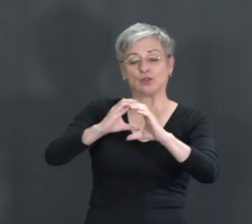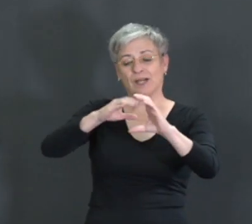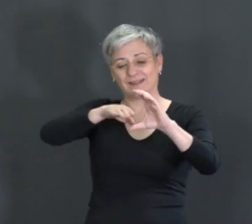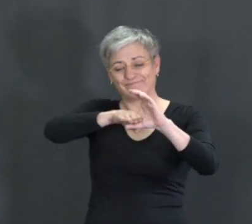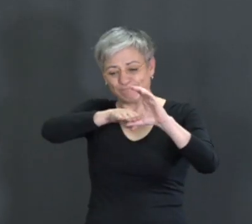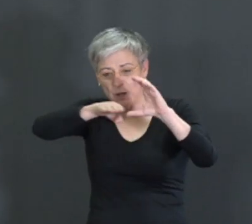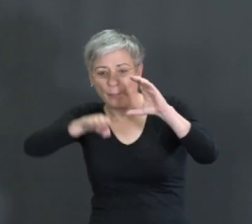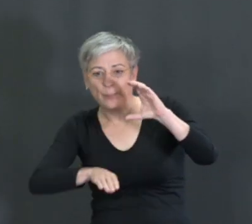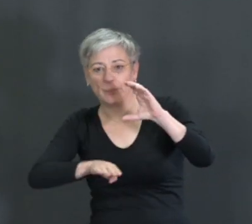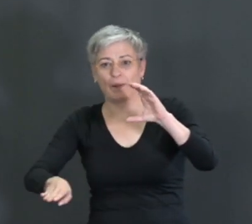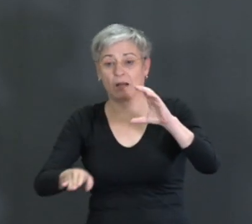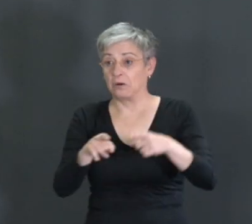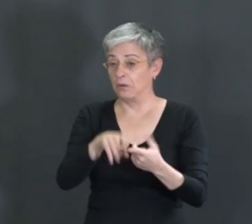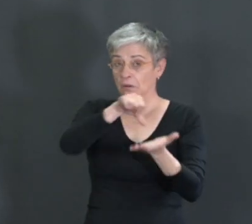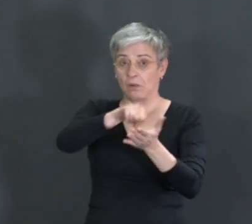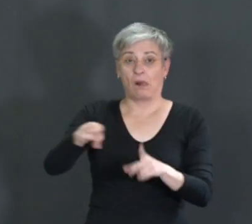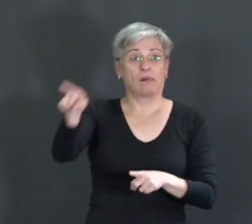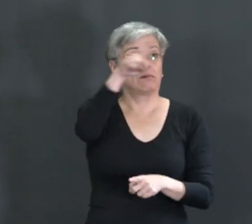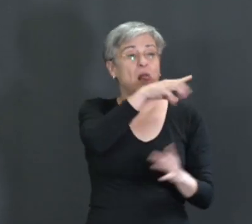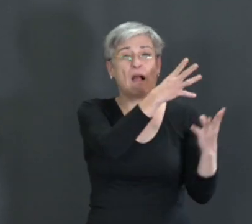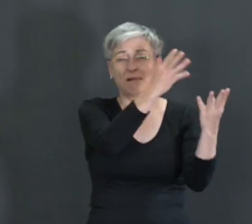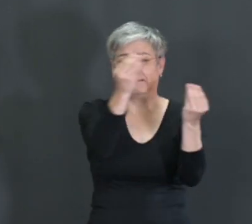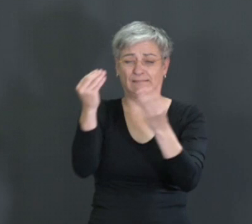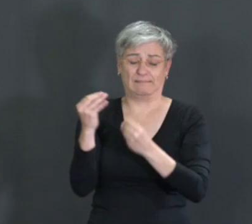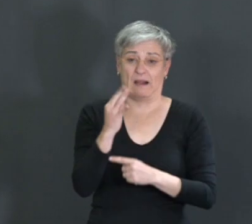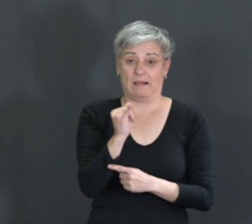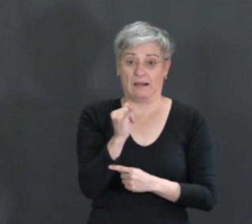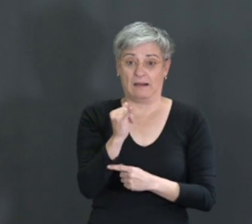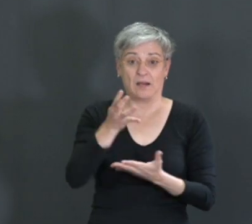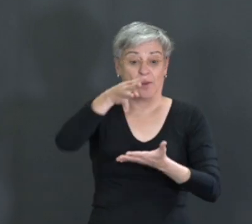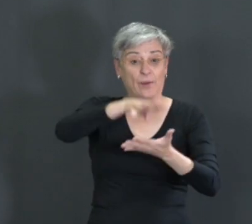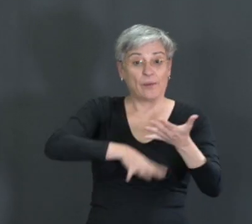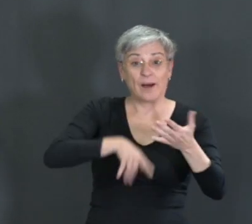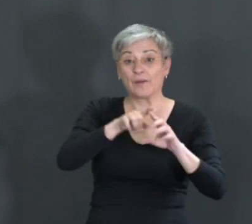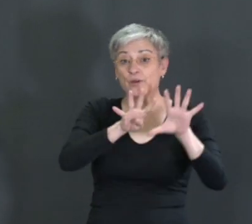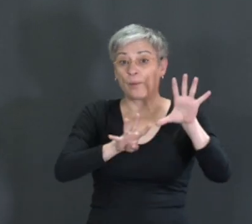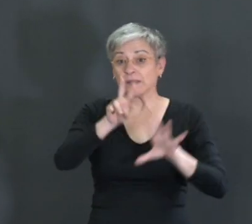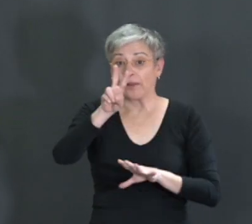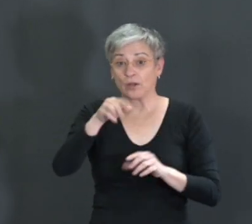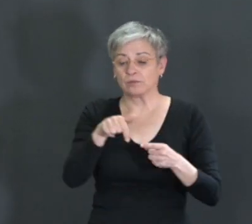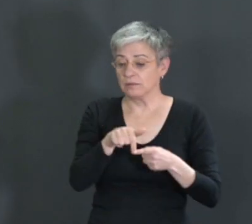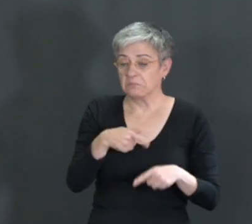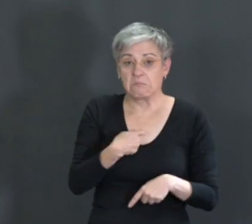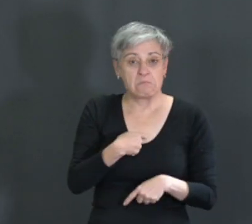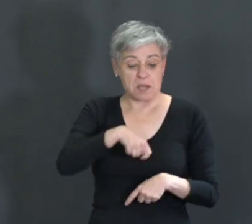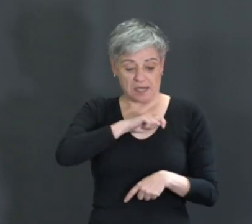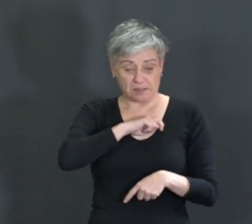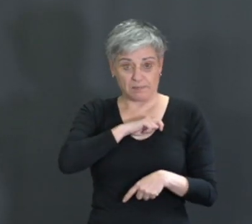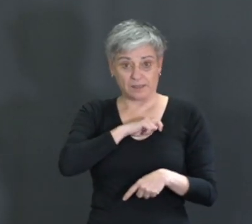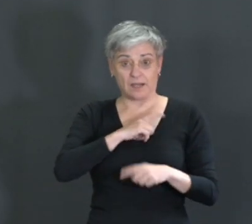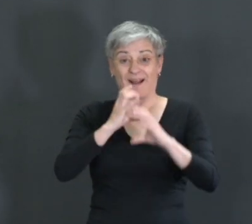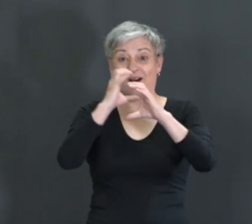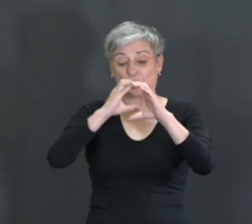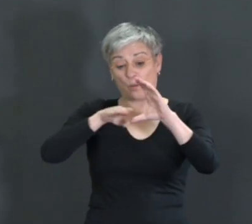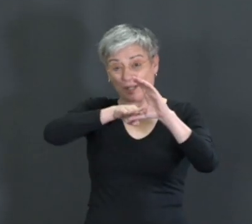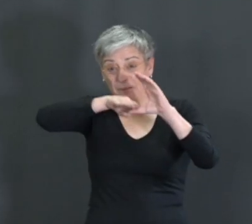¿qué ciudad hoy no tiene autobuses de piso bajo, no? Pues en Barcelona 92, en España los primeros autobuses